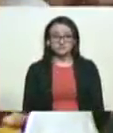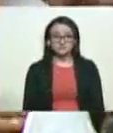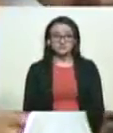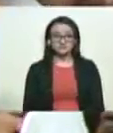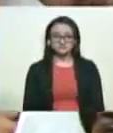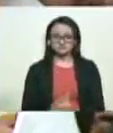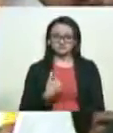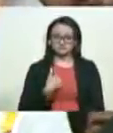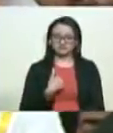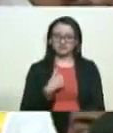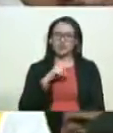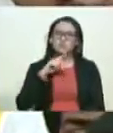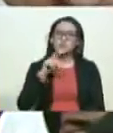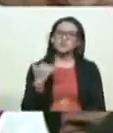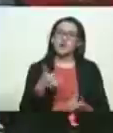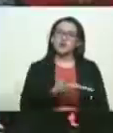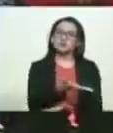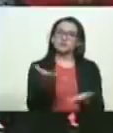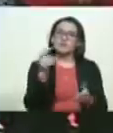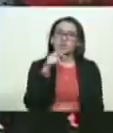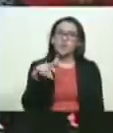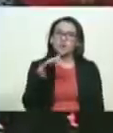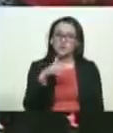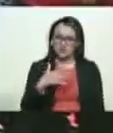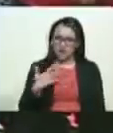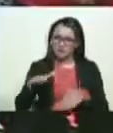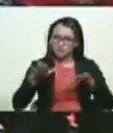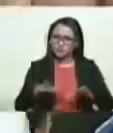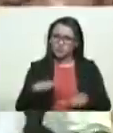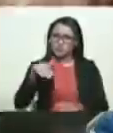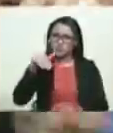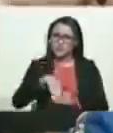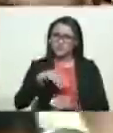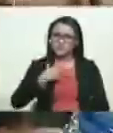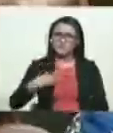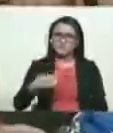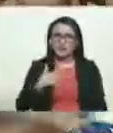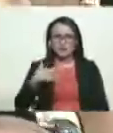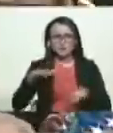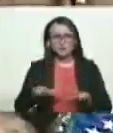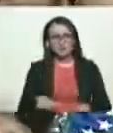y yo le pregunto al pueblo suspendemos las elecciones presidenciales